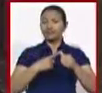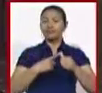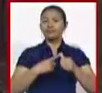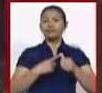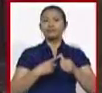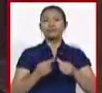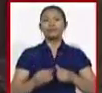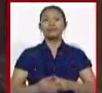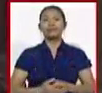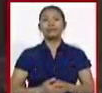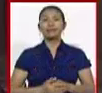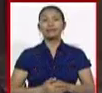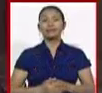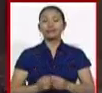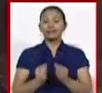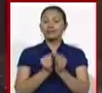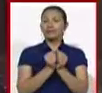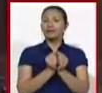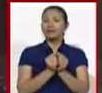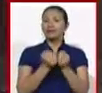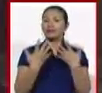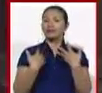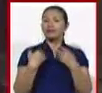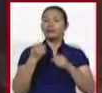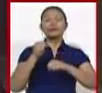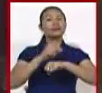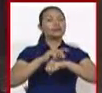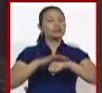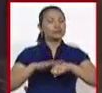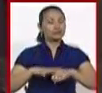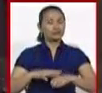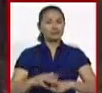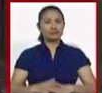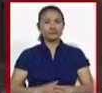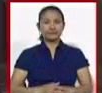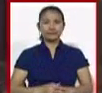vehículo, y su acompañante salen con lesiones.